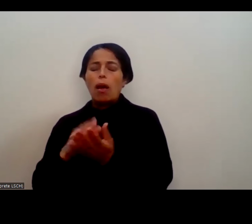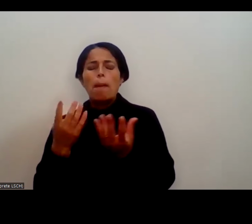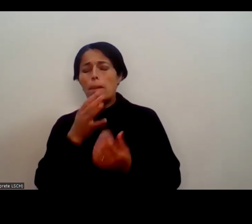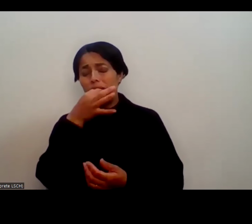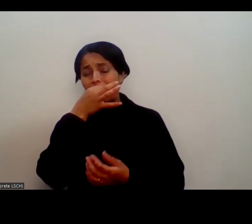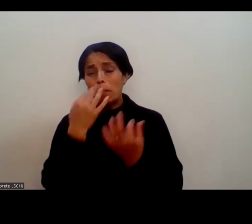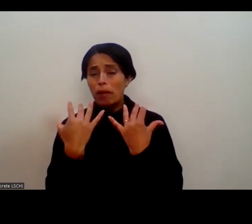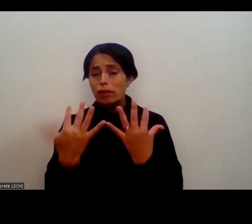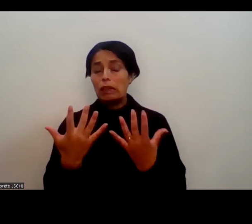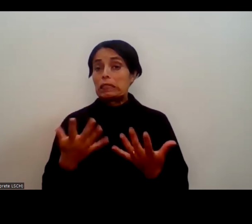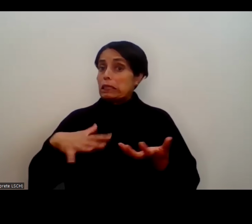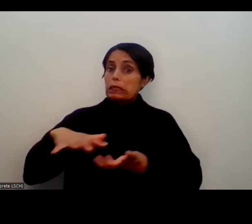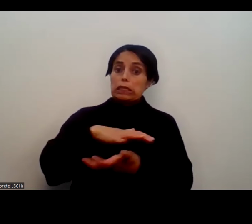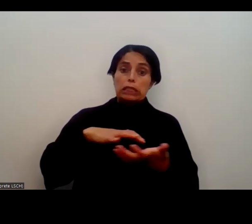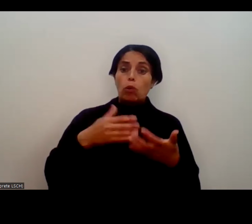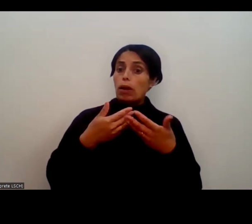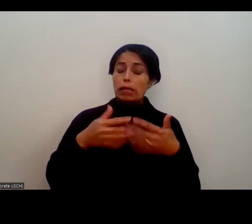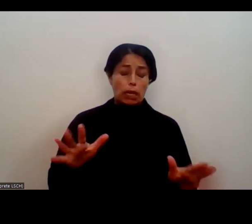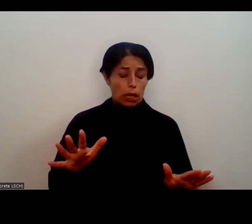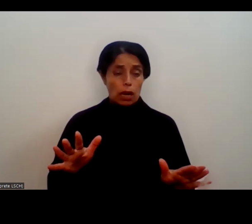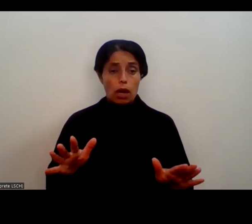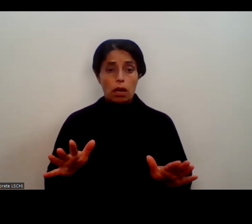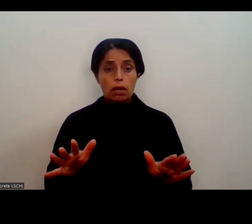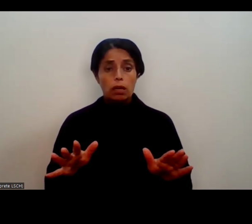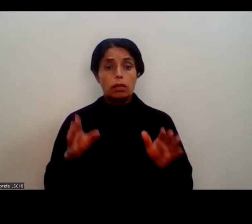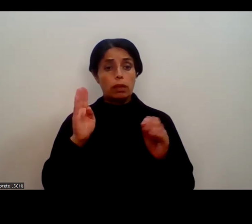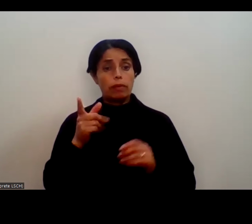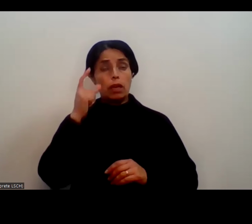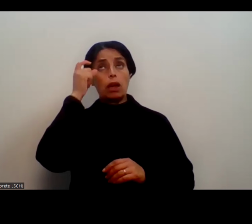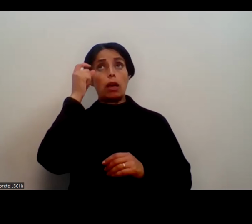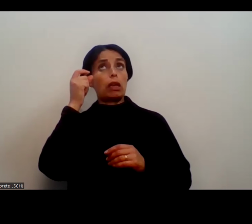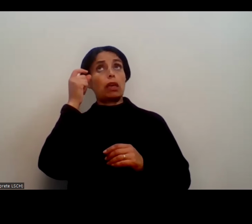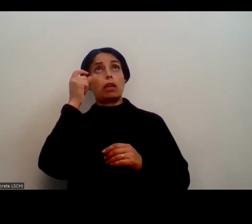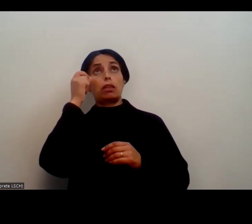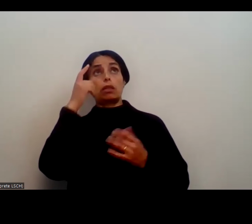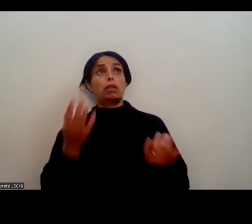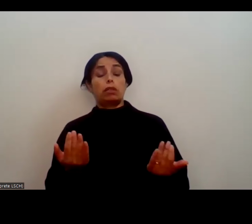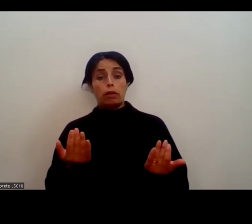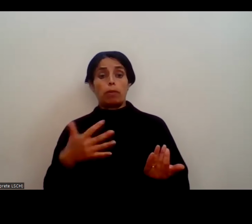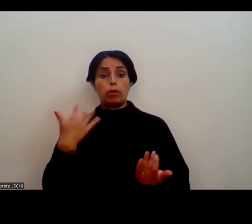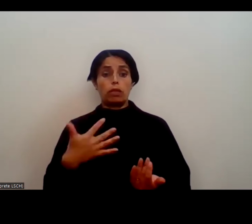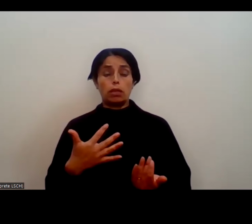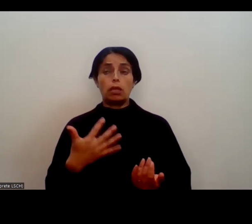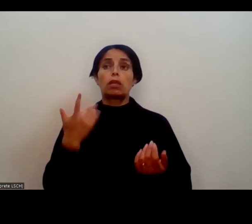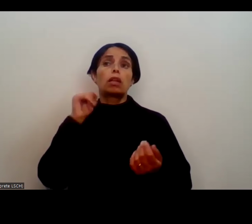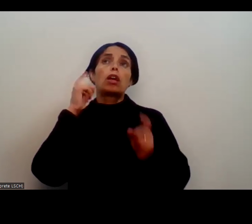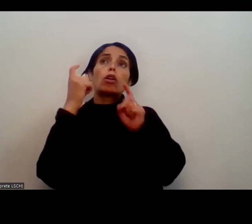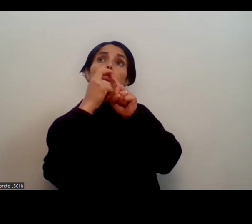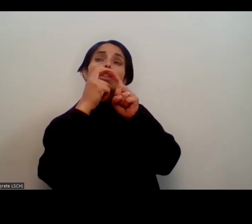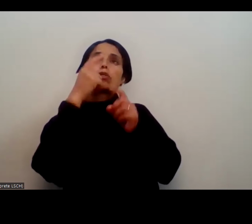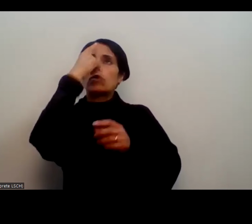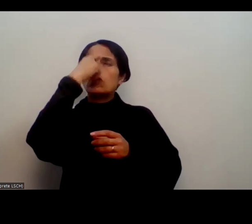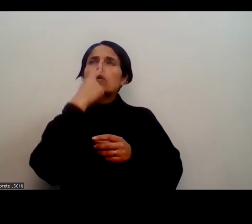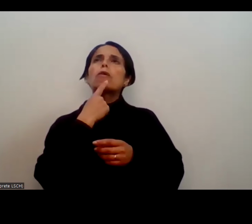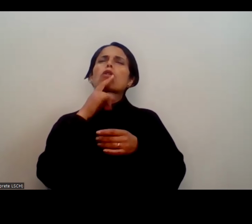crisis, era necesario entender, establecer contacto con las deidades,